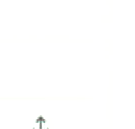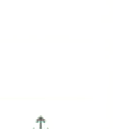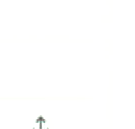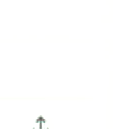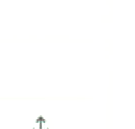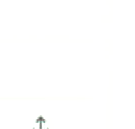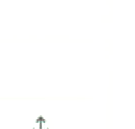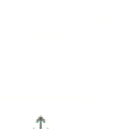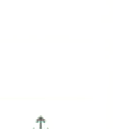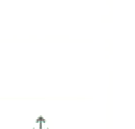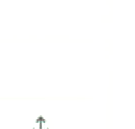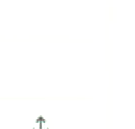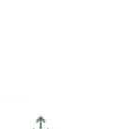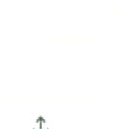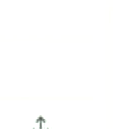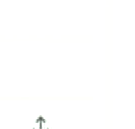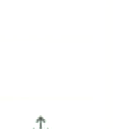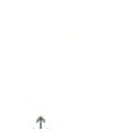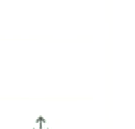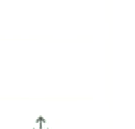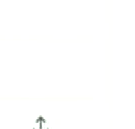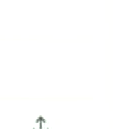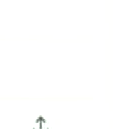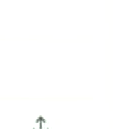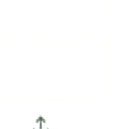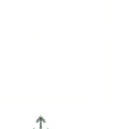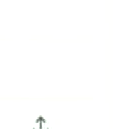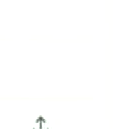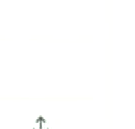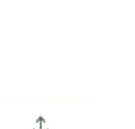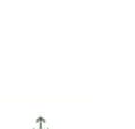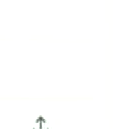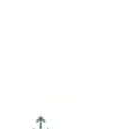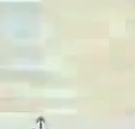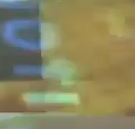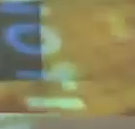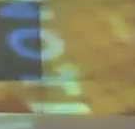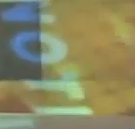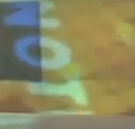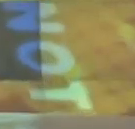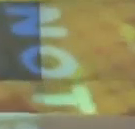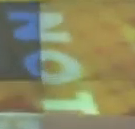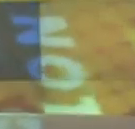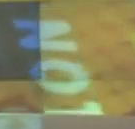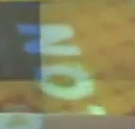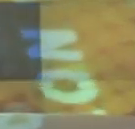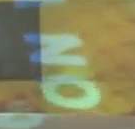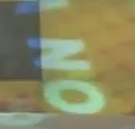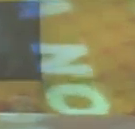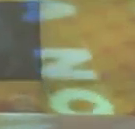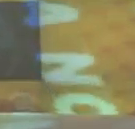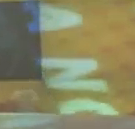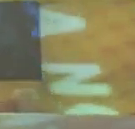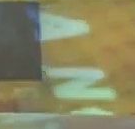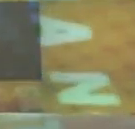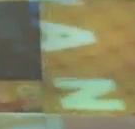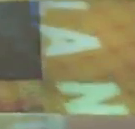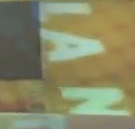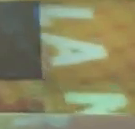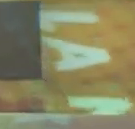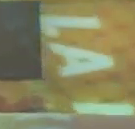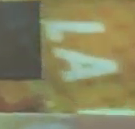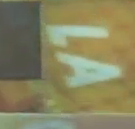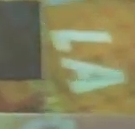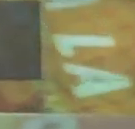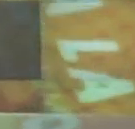venezolano a todos los gobernadores alcaldes y a su equipo de trabajo y precisamente ante este monitoreo